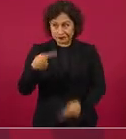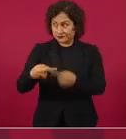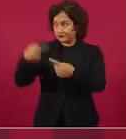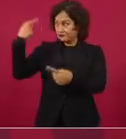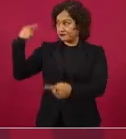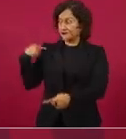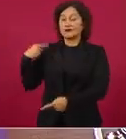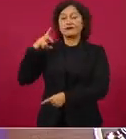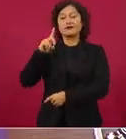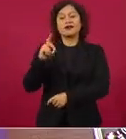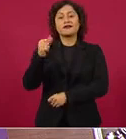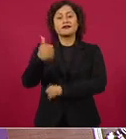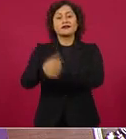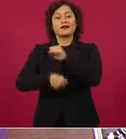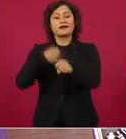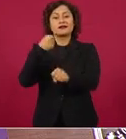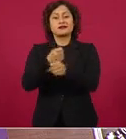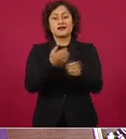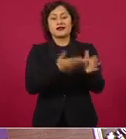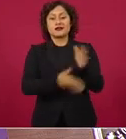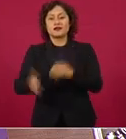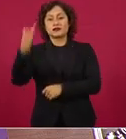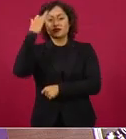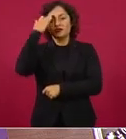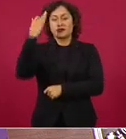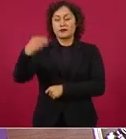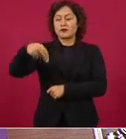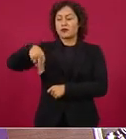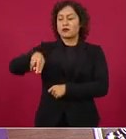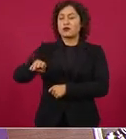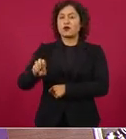36 años de neoliberalismo,